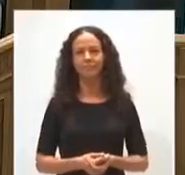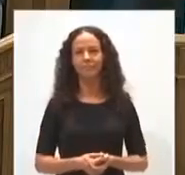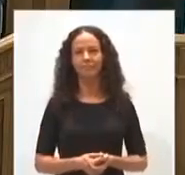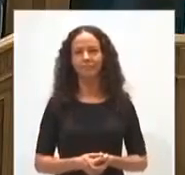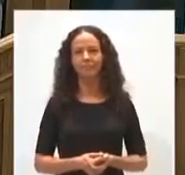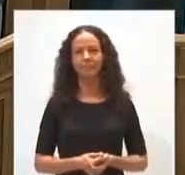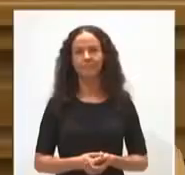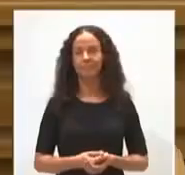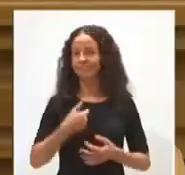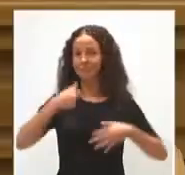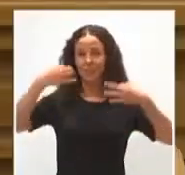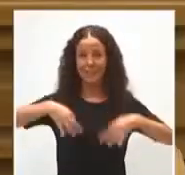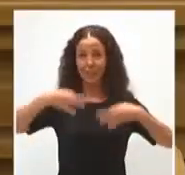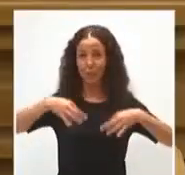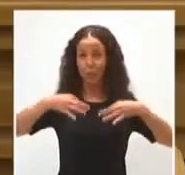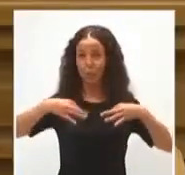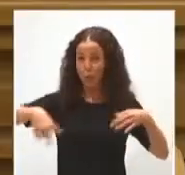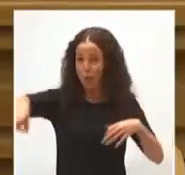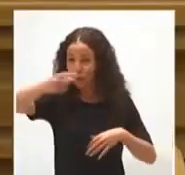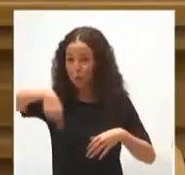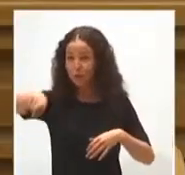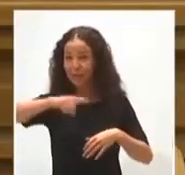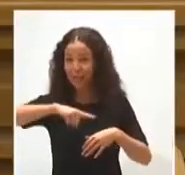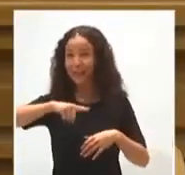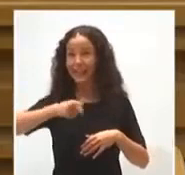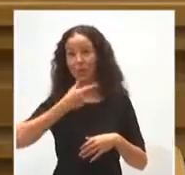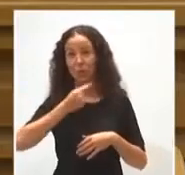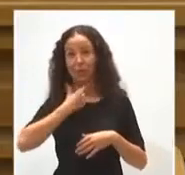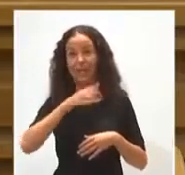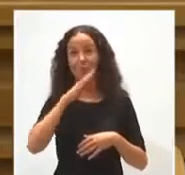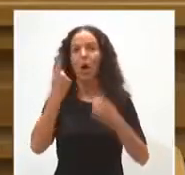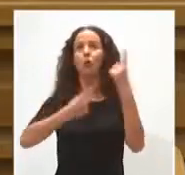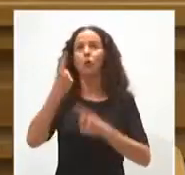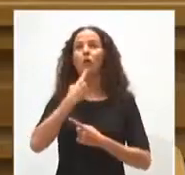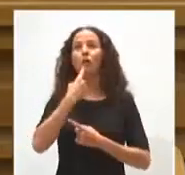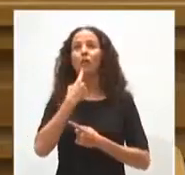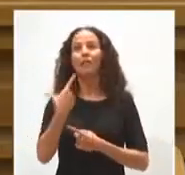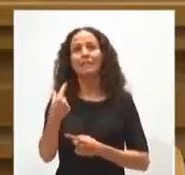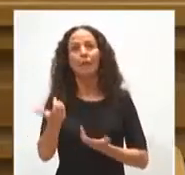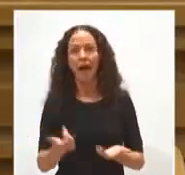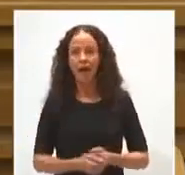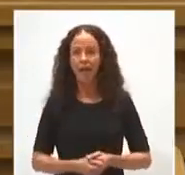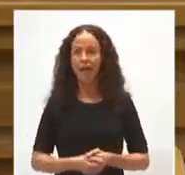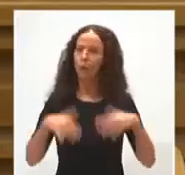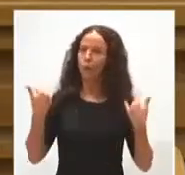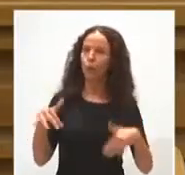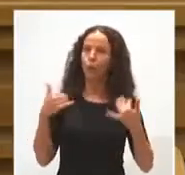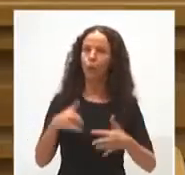y estoy convencido que en sus filas les gustaría que no siguiera porque no porque algunos que dicen que se van a leche